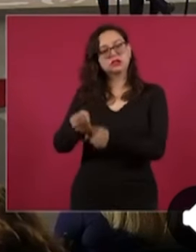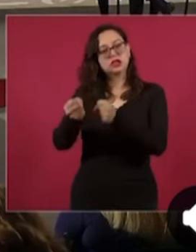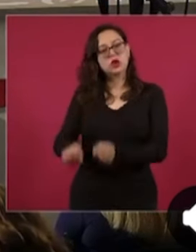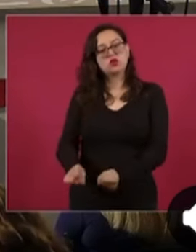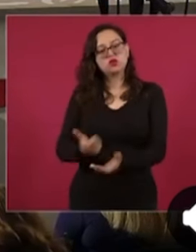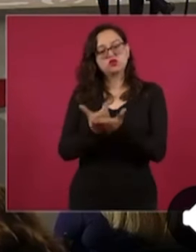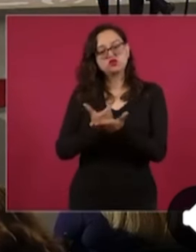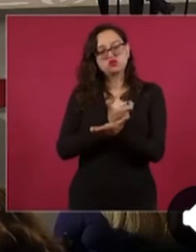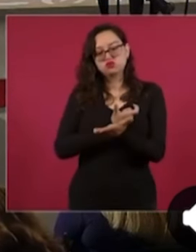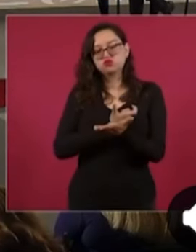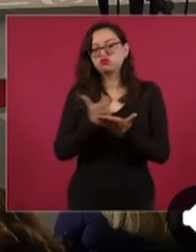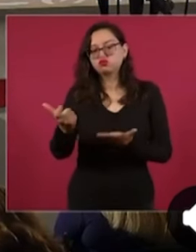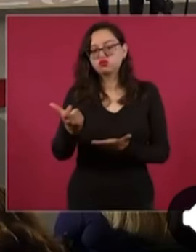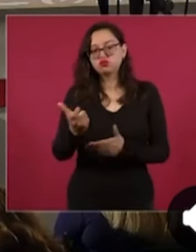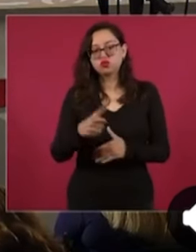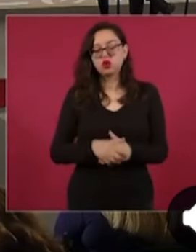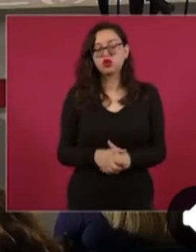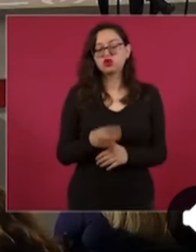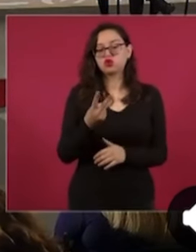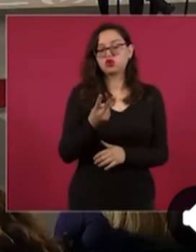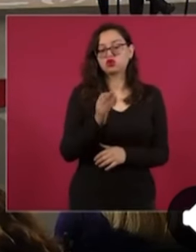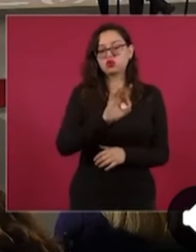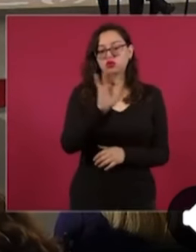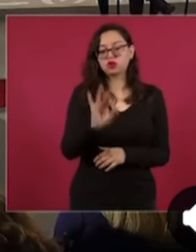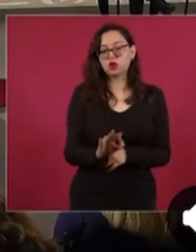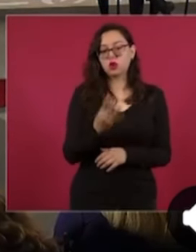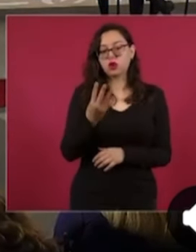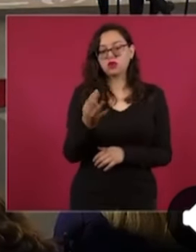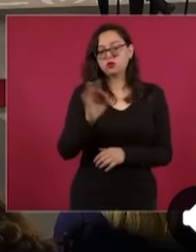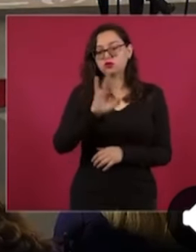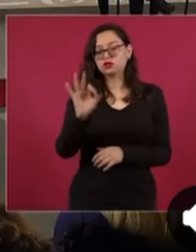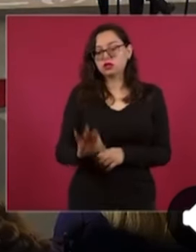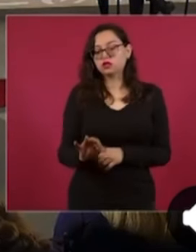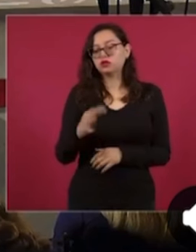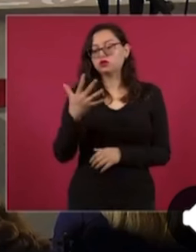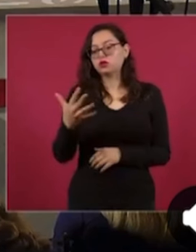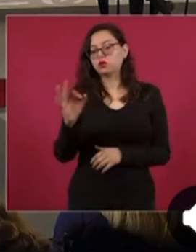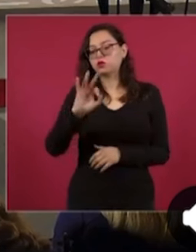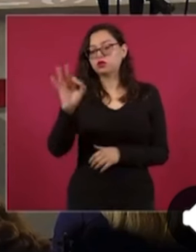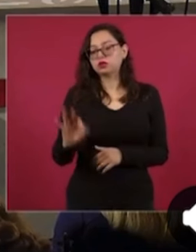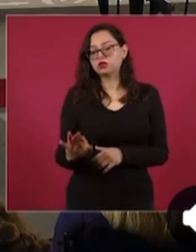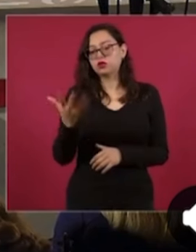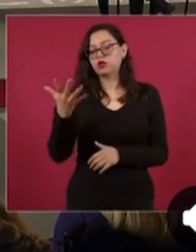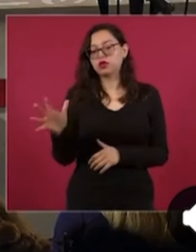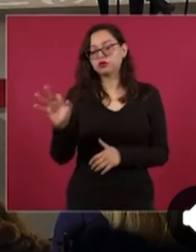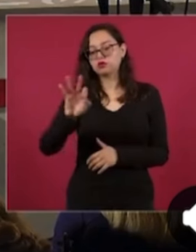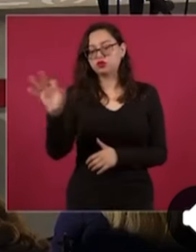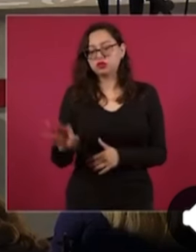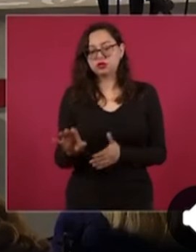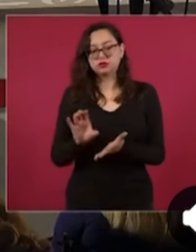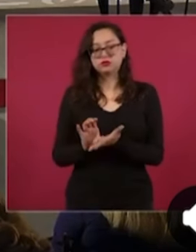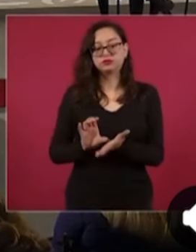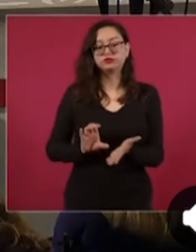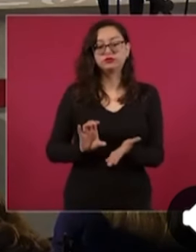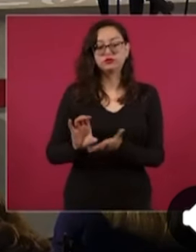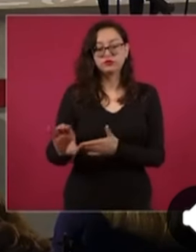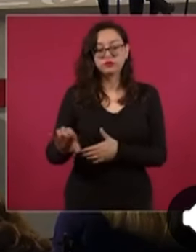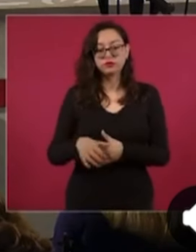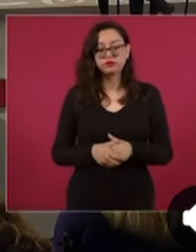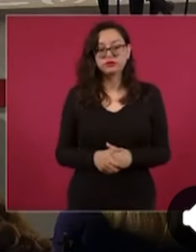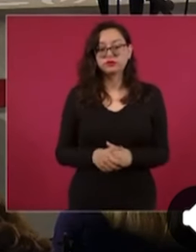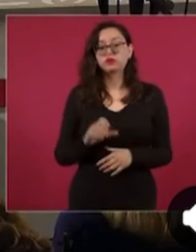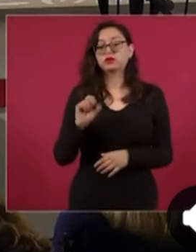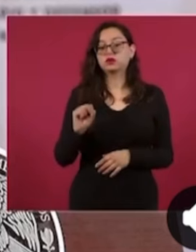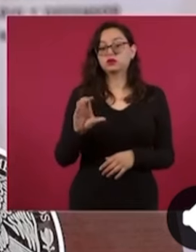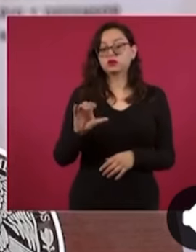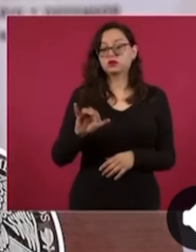de un 2%, 4% y 5% o 10% del salario del ministro. La Suprema Corte aporta un